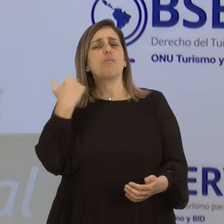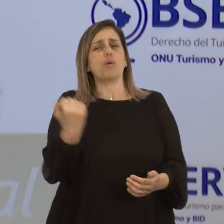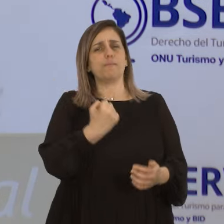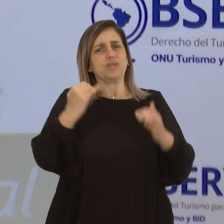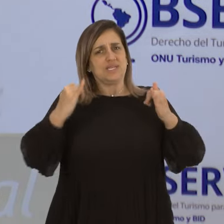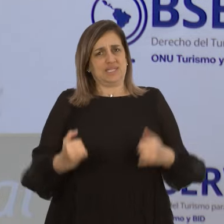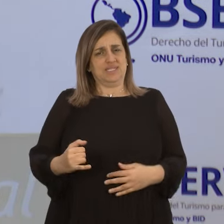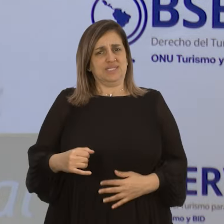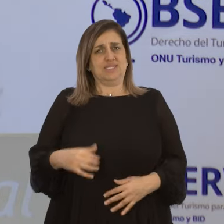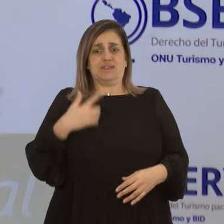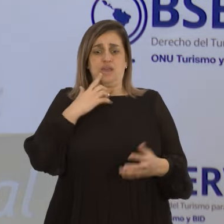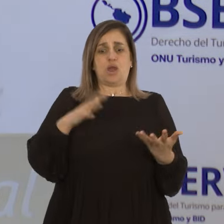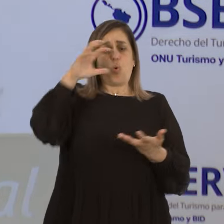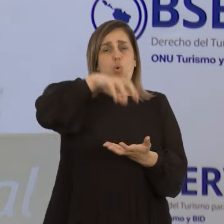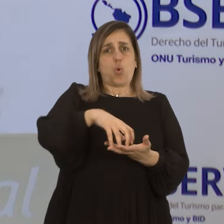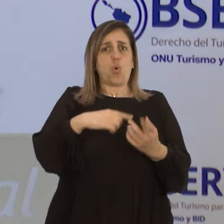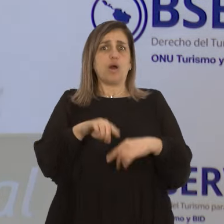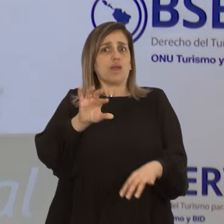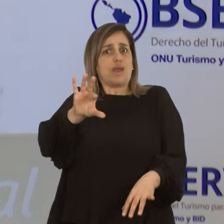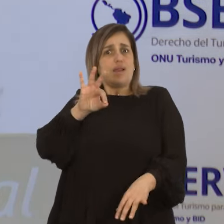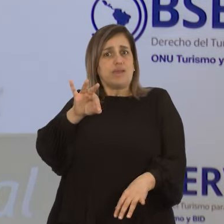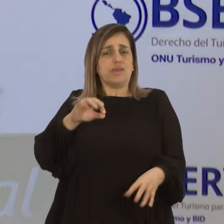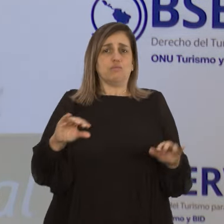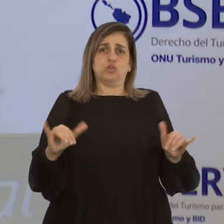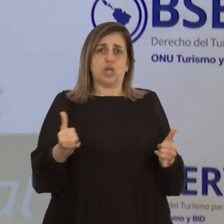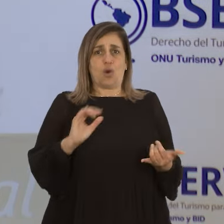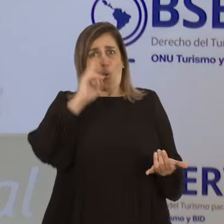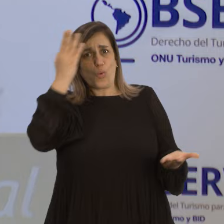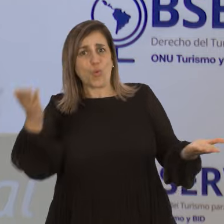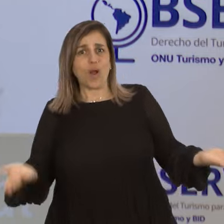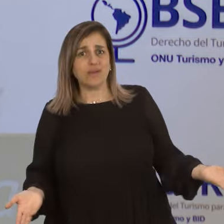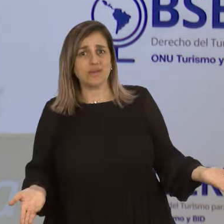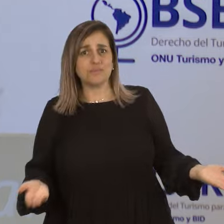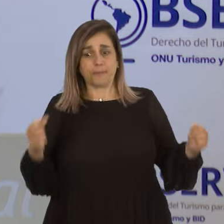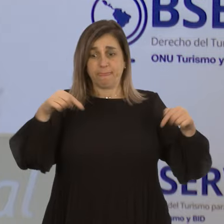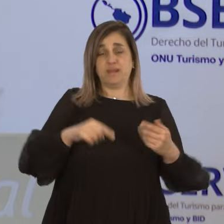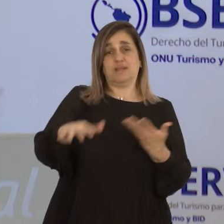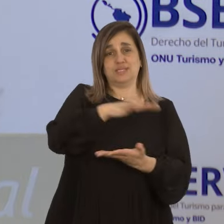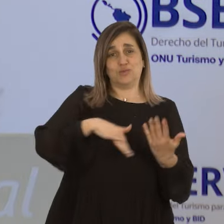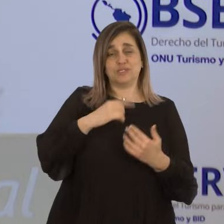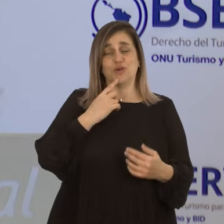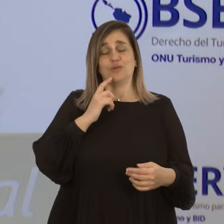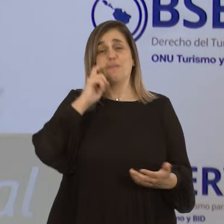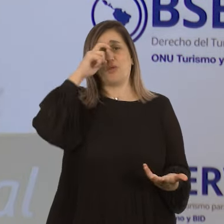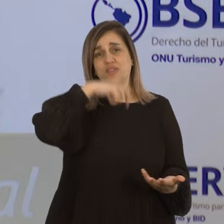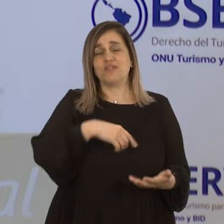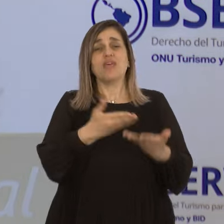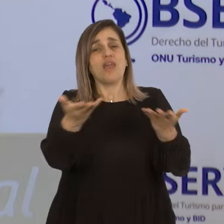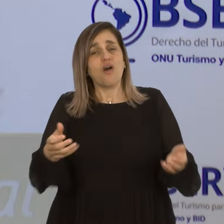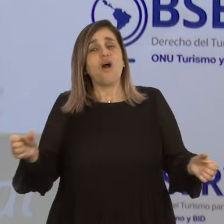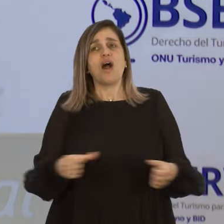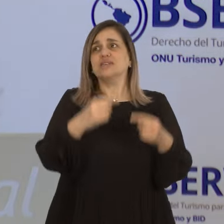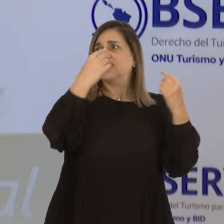la cueva, el lugar. Y que el lugar elegido sea Uruguay, y en este